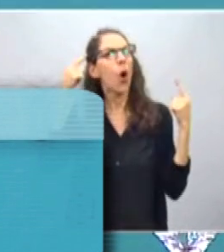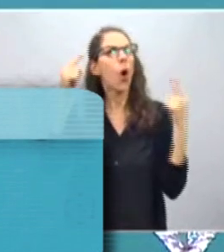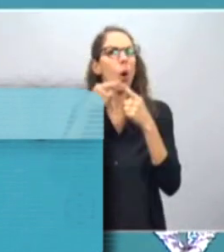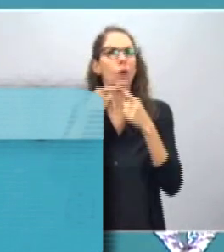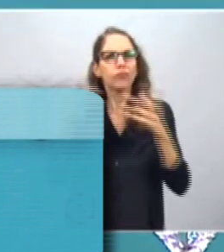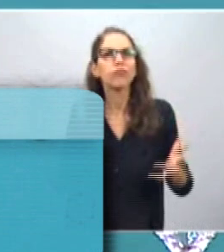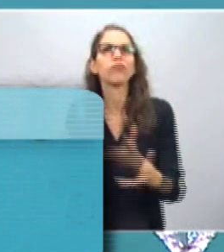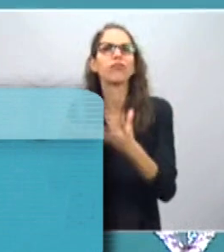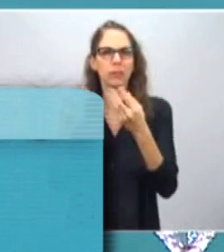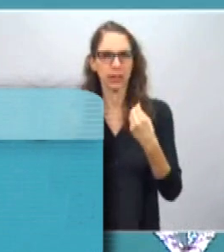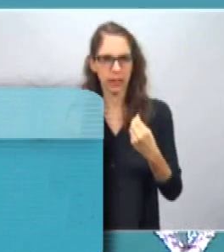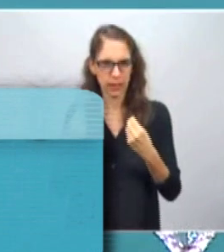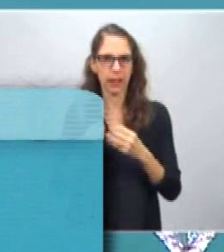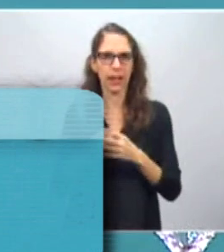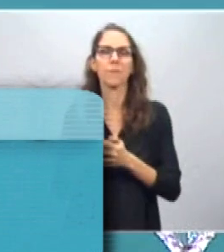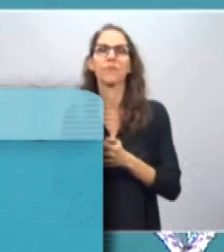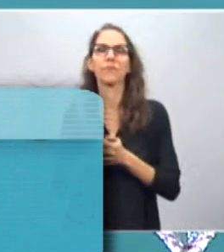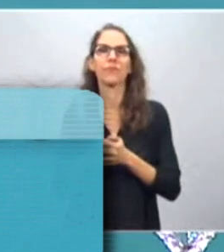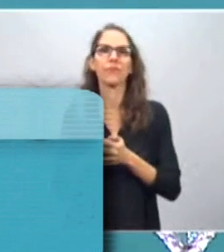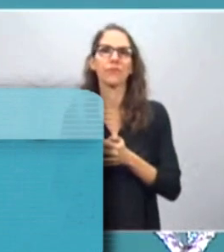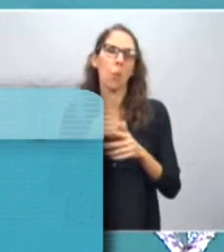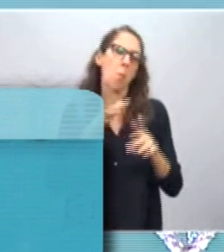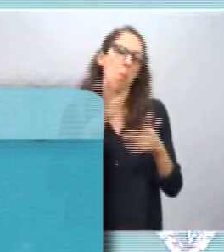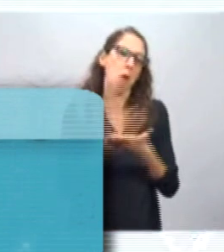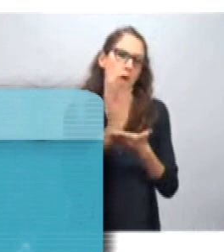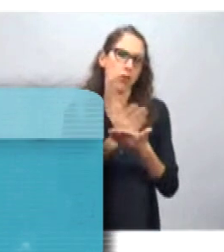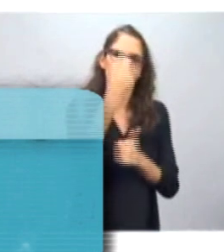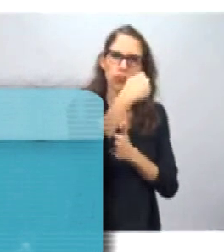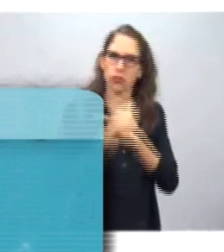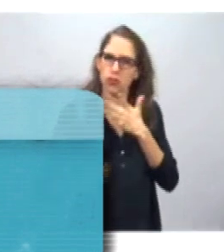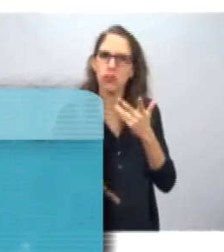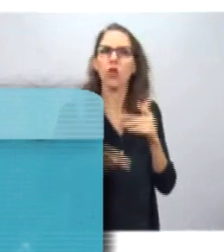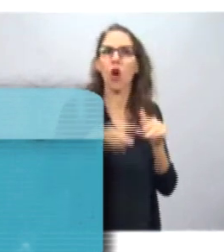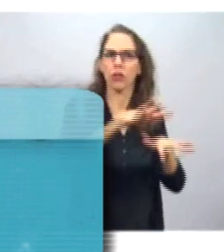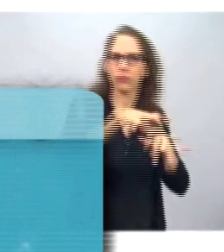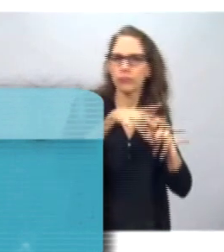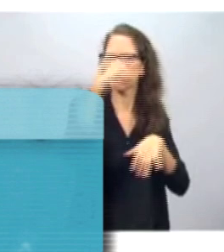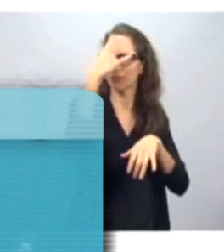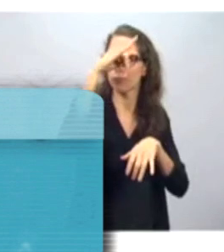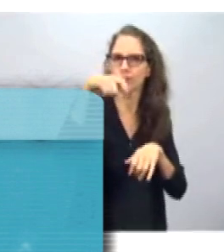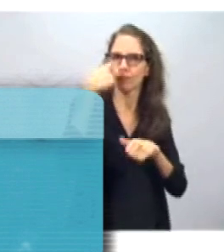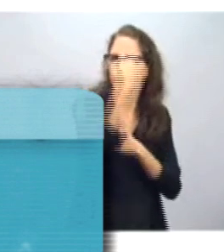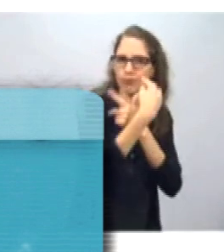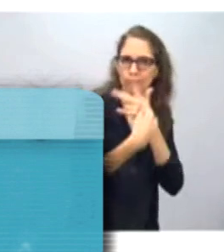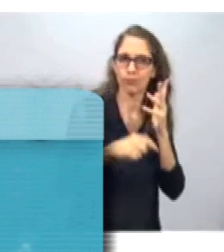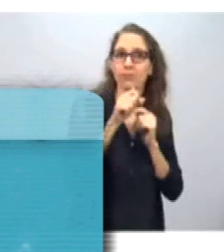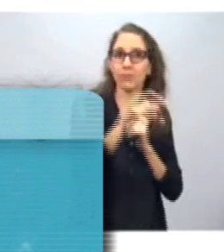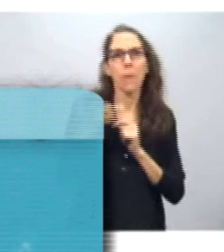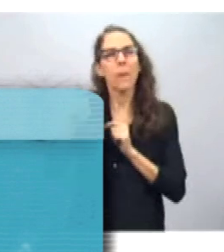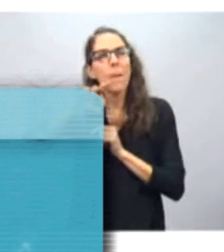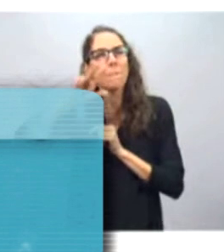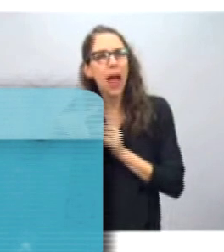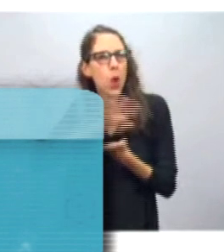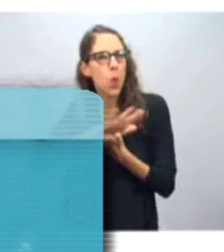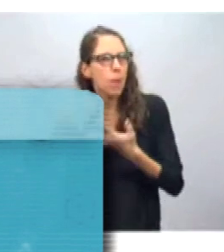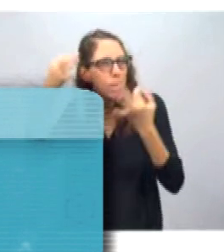en complementación con el conjunto de las producciones agropecuarias. Este plan específico tiene que ver con